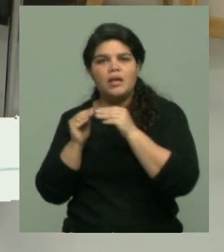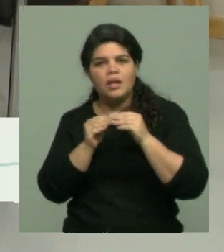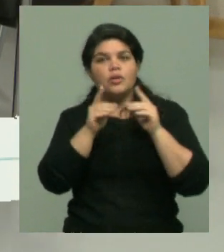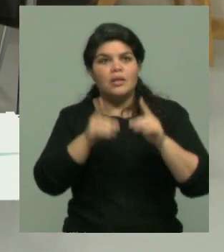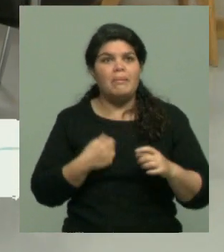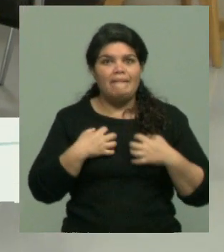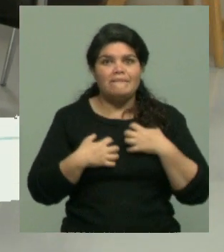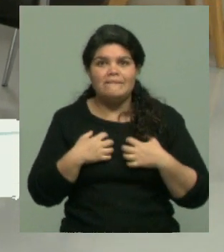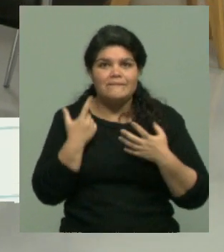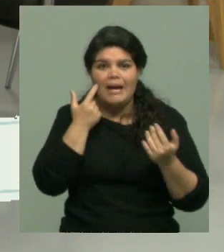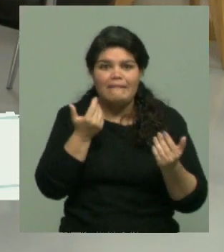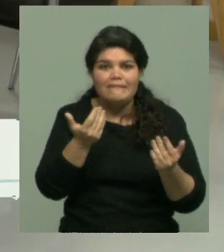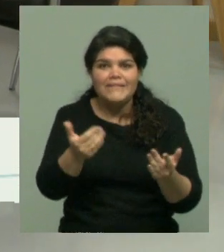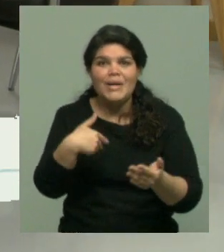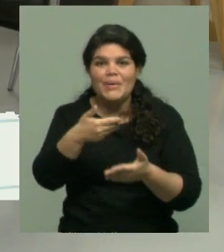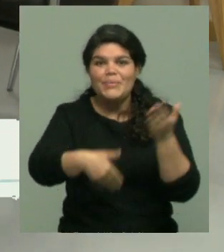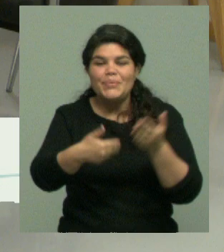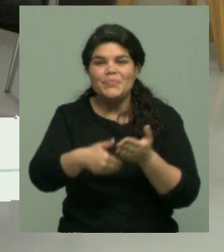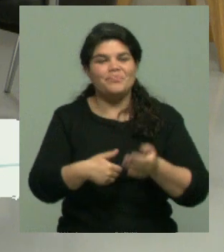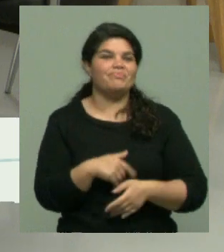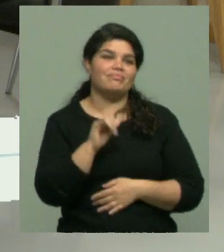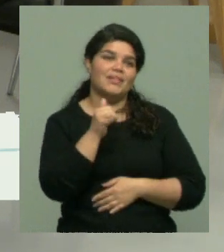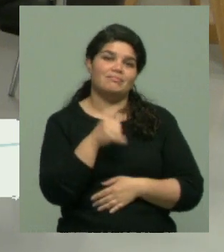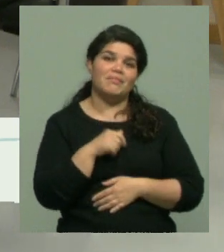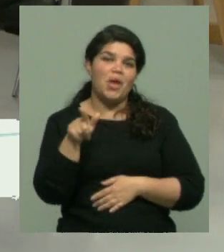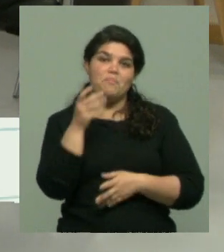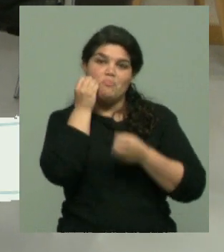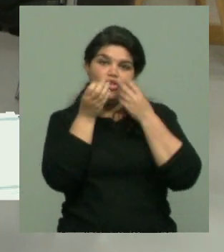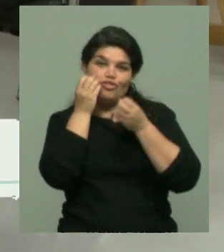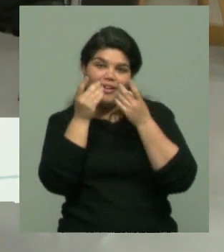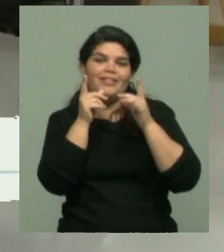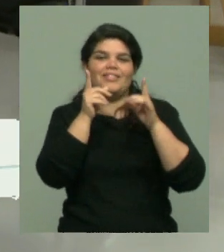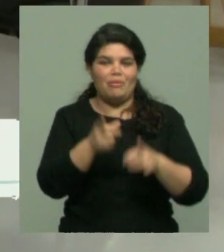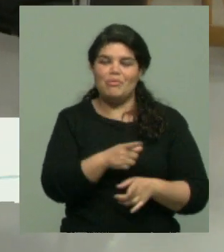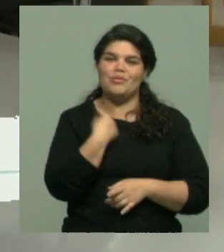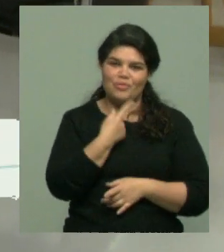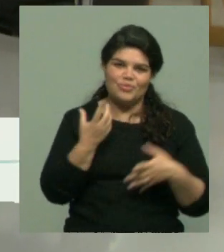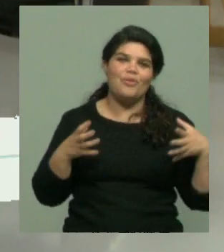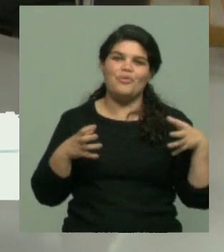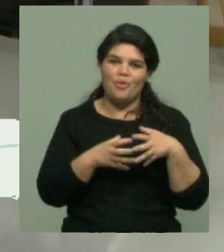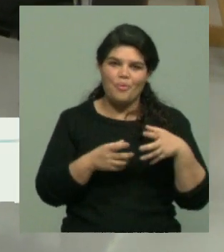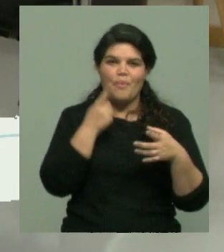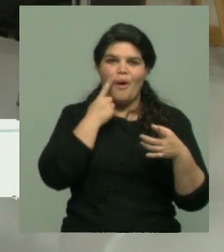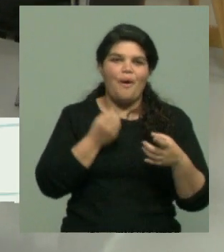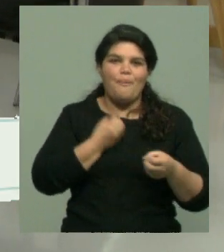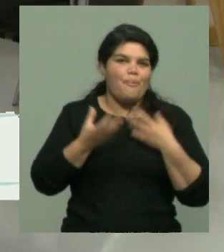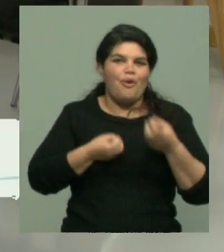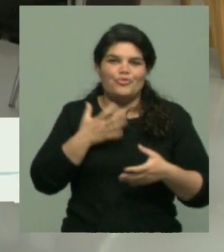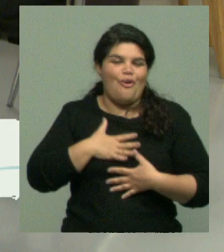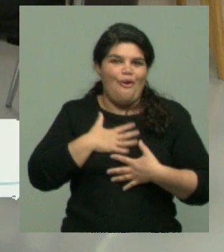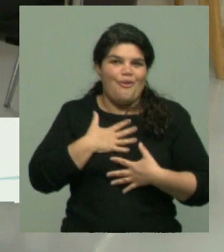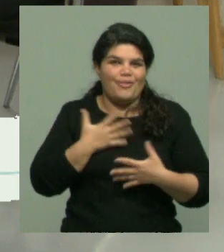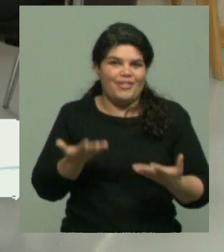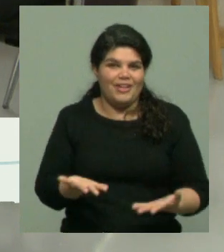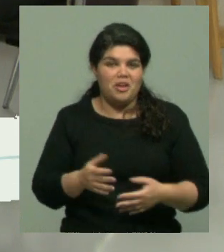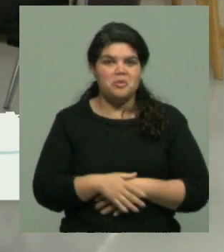¿no? Ah, sí. La verdad que fue emocional para él y para todos nosotros, no solamente él. Es decir, Fernando, como te decimos, hace mucho tiempo que está con